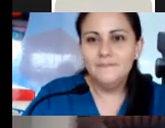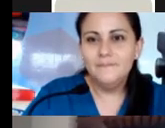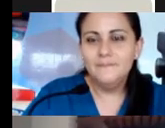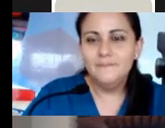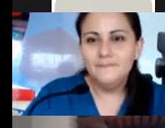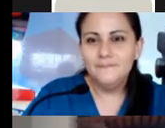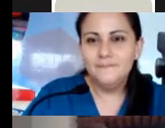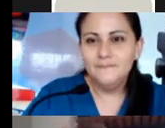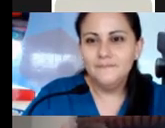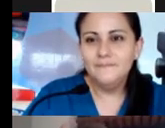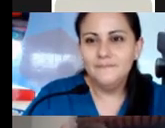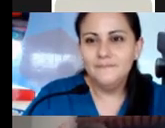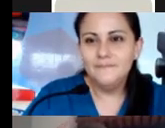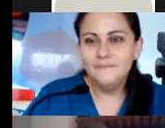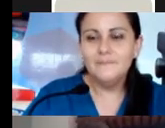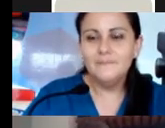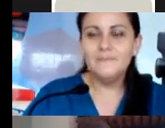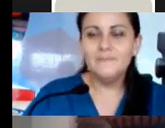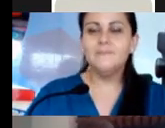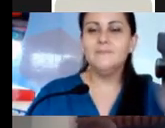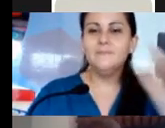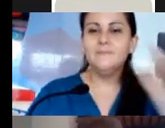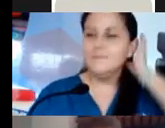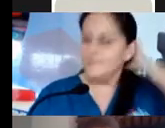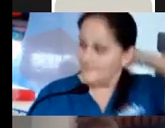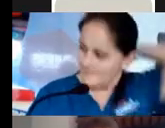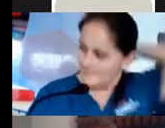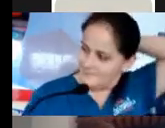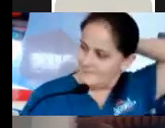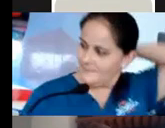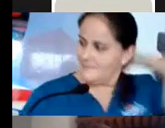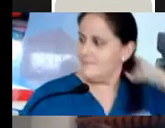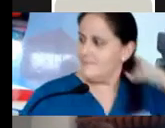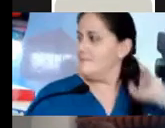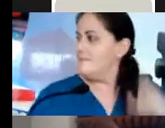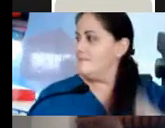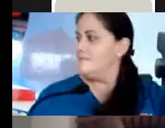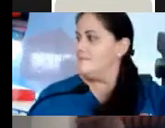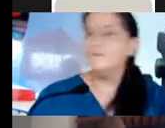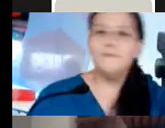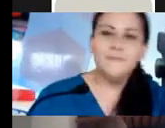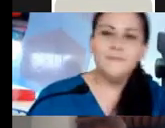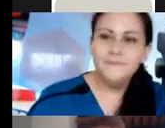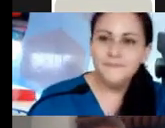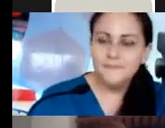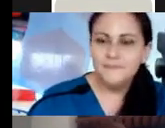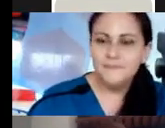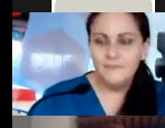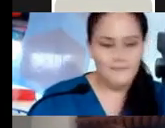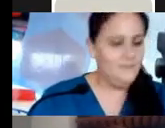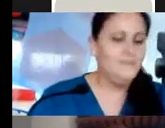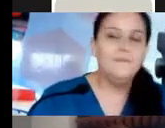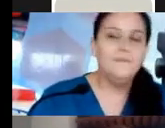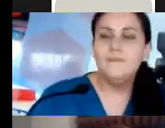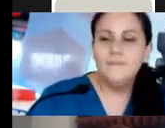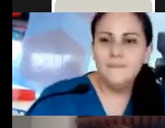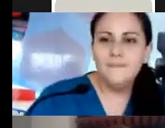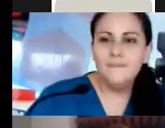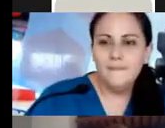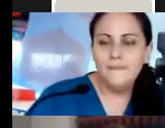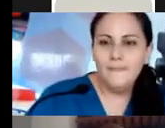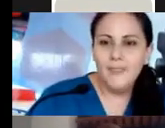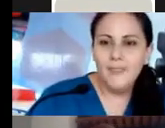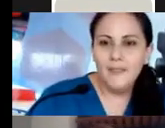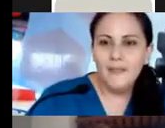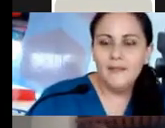digamos, en la costura que tiene el material y todo. Entonces, a diferencia de otros productos que lamentablemente tienen una